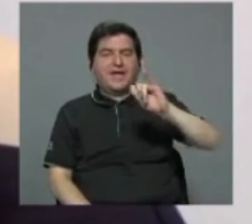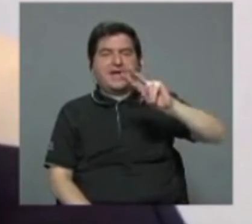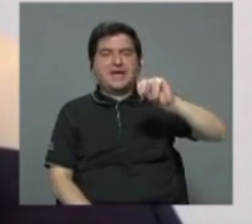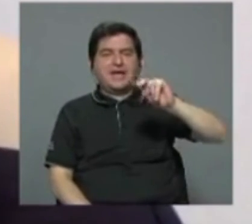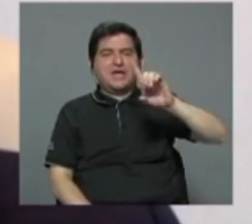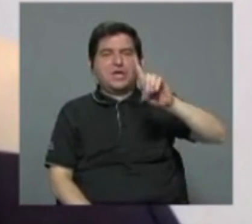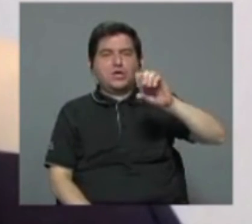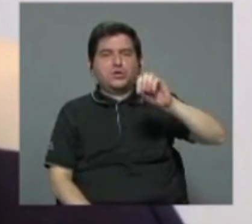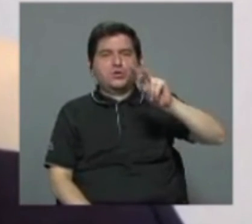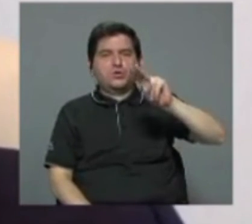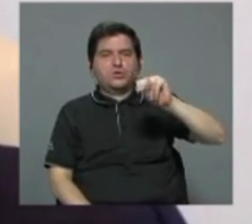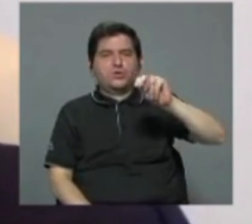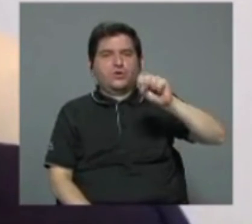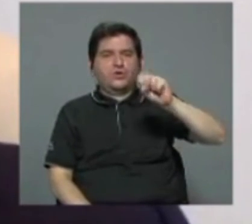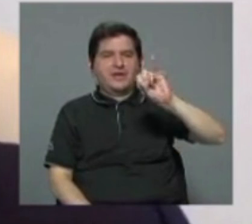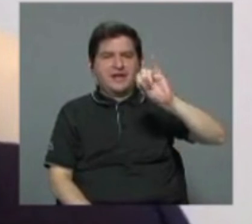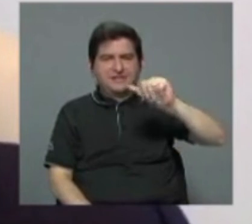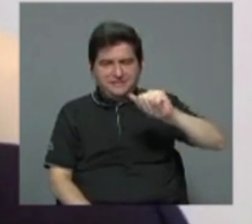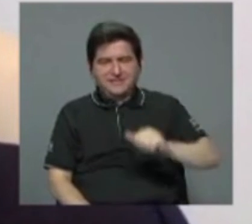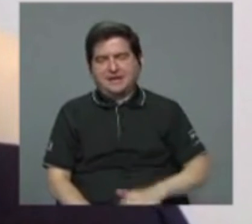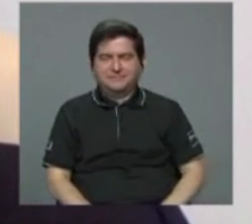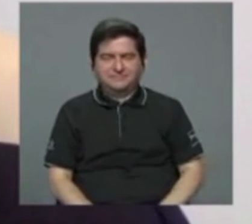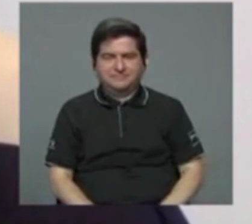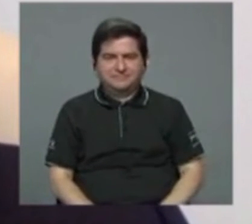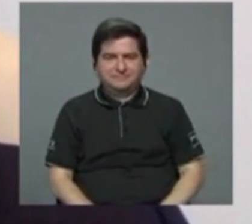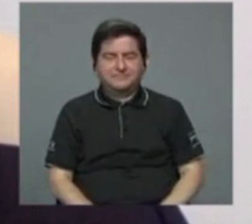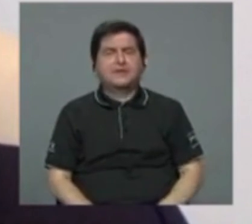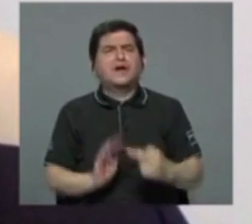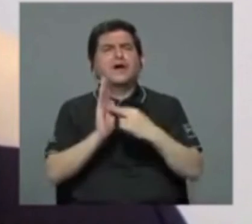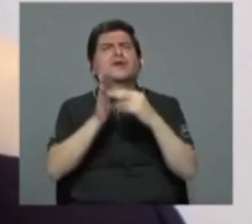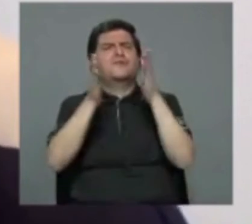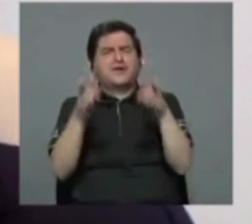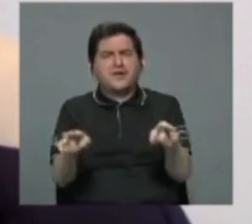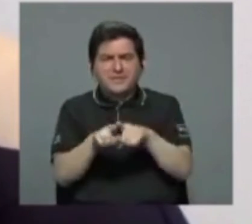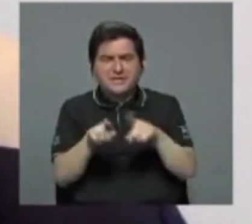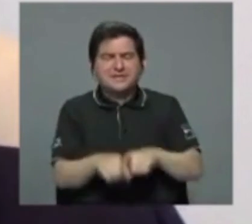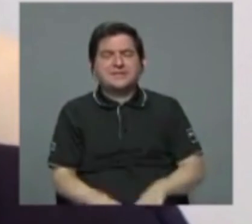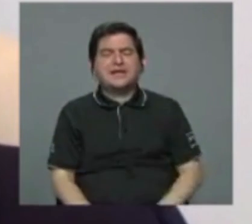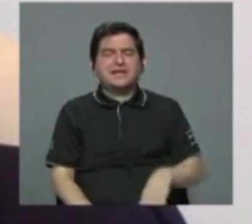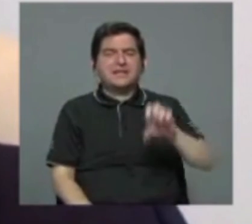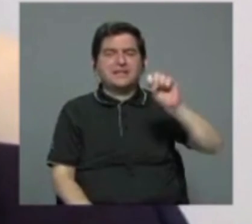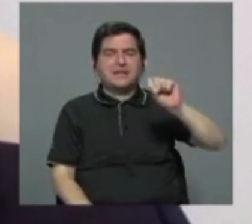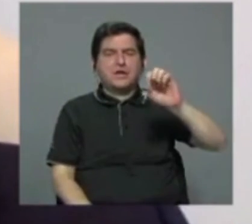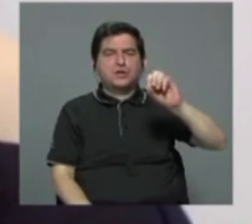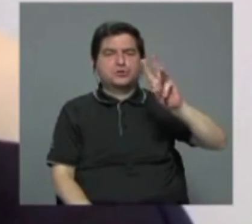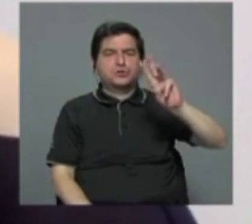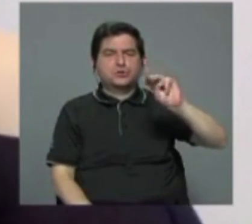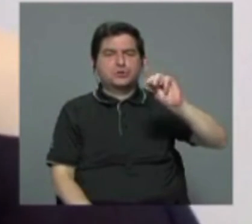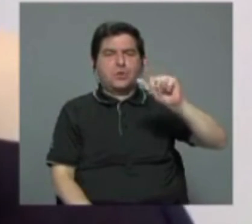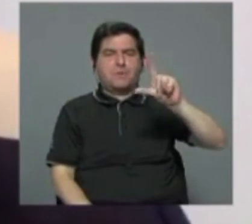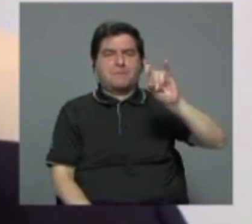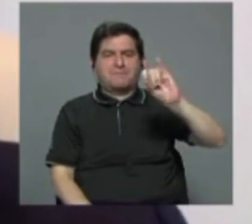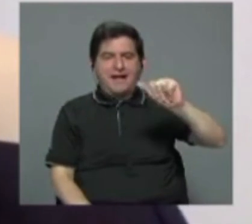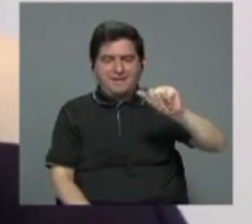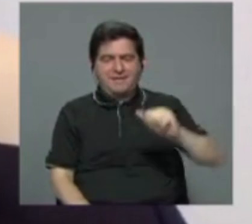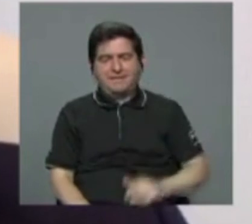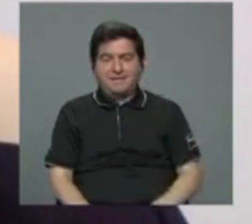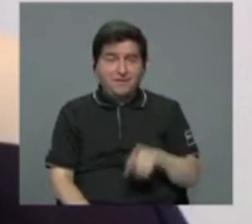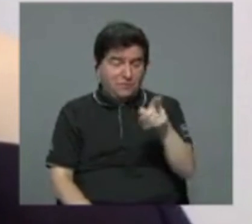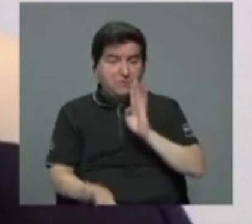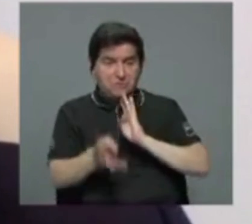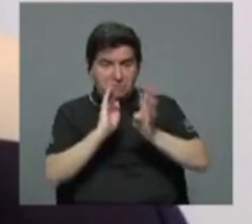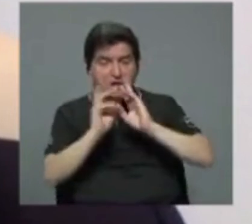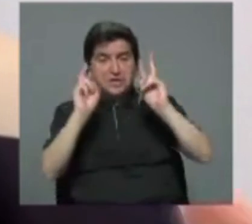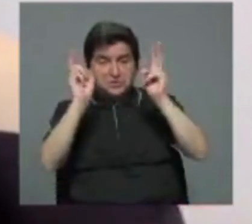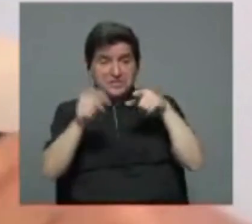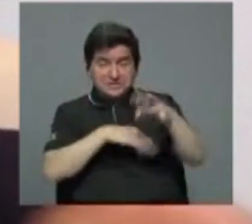de Australia, de delegados de Somalia, hablamos con ellos sobre